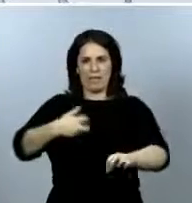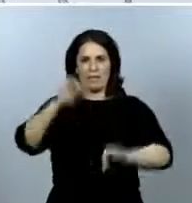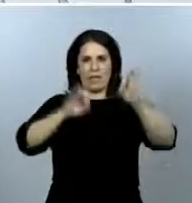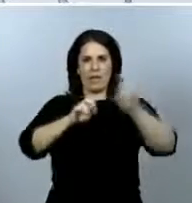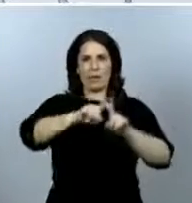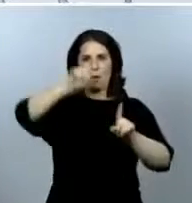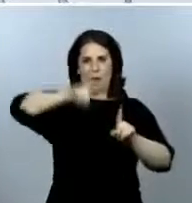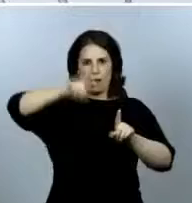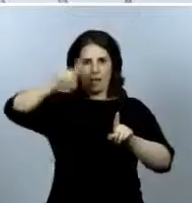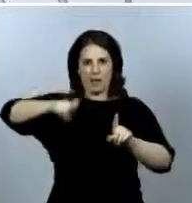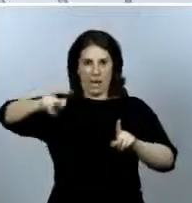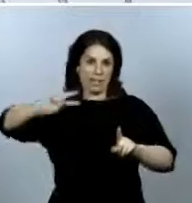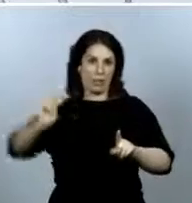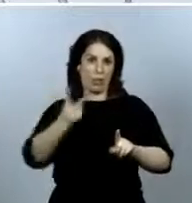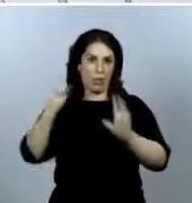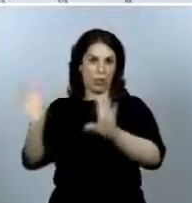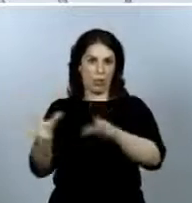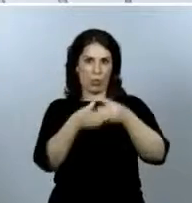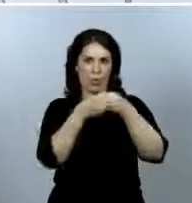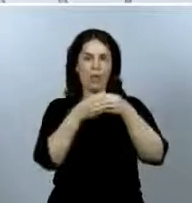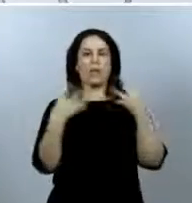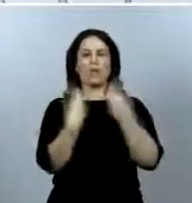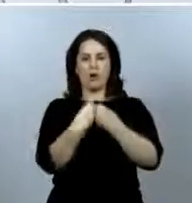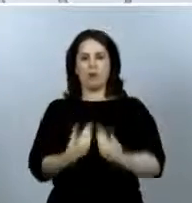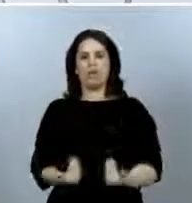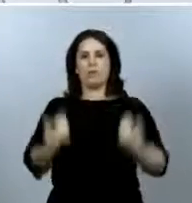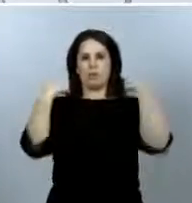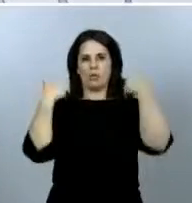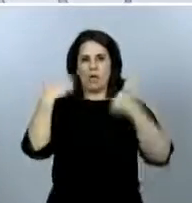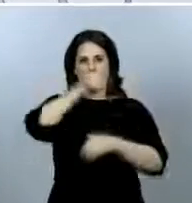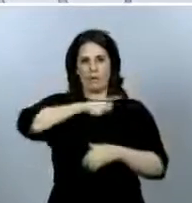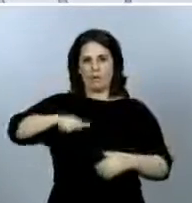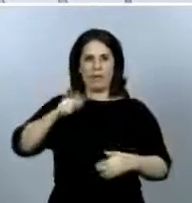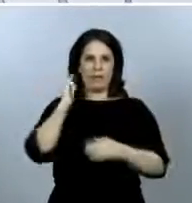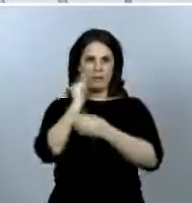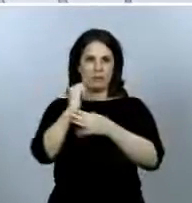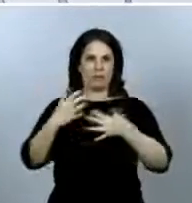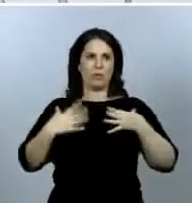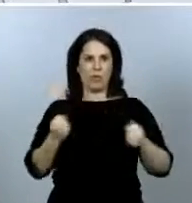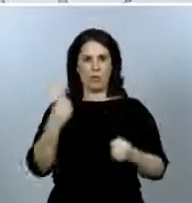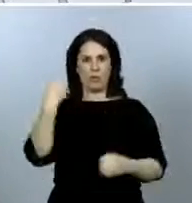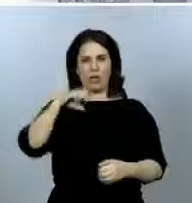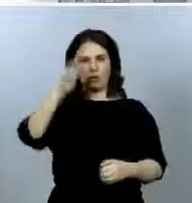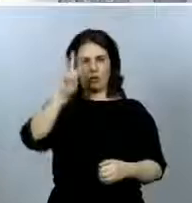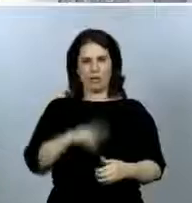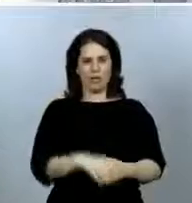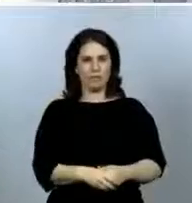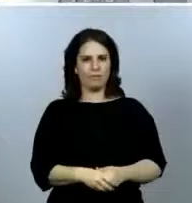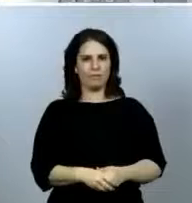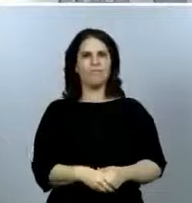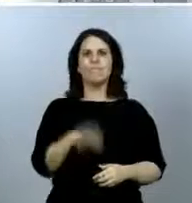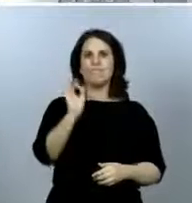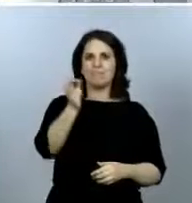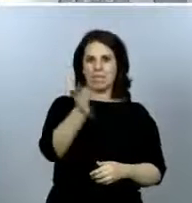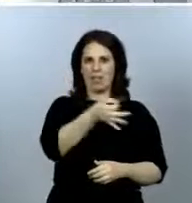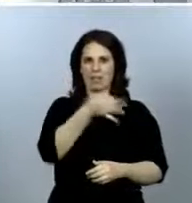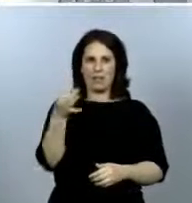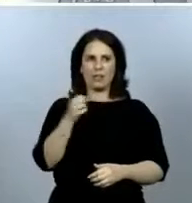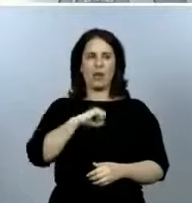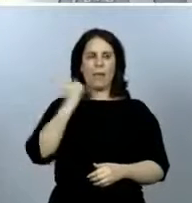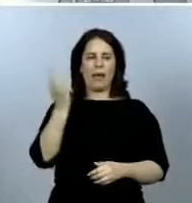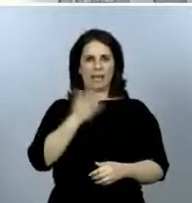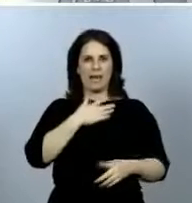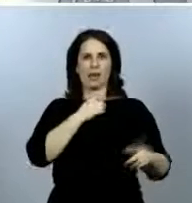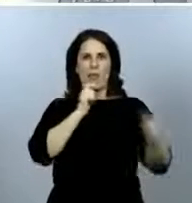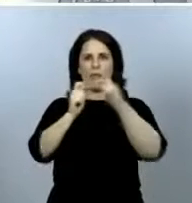con los responsables del estudio del instituto de salud carlos tercero un efecto mañana esa rueda de prensa se producirá más